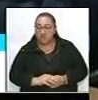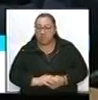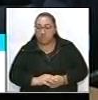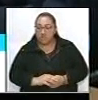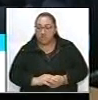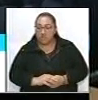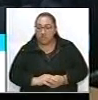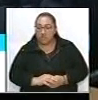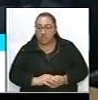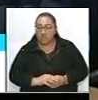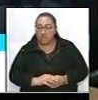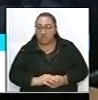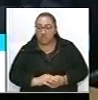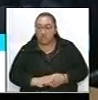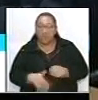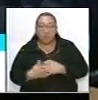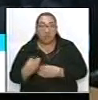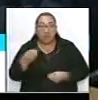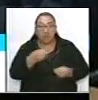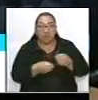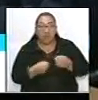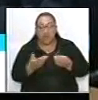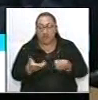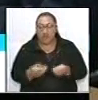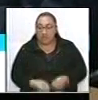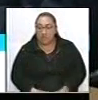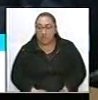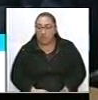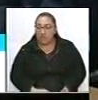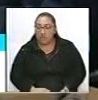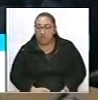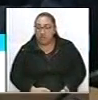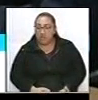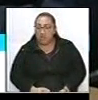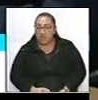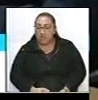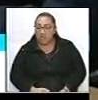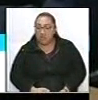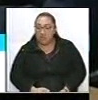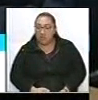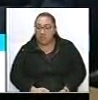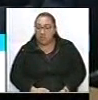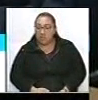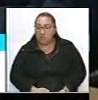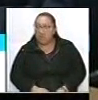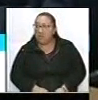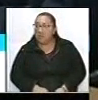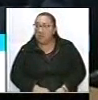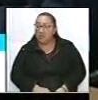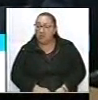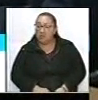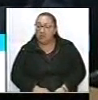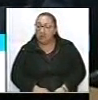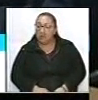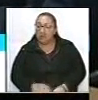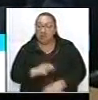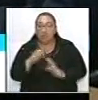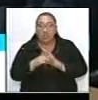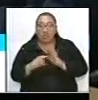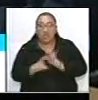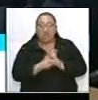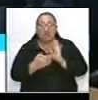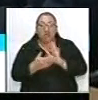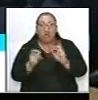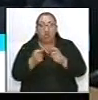definitivamente todos los aportes que se brindan, porque este proyecto de ley que se ha presentado por ustedes,